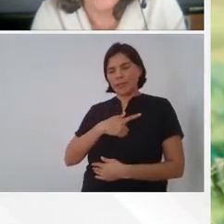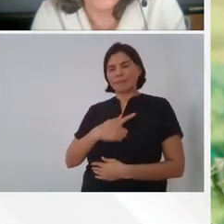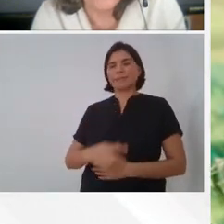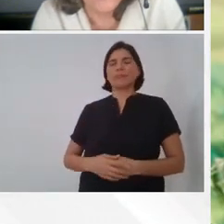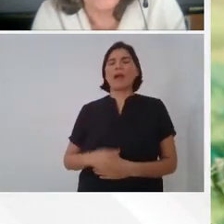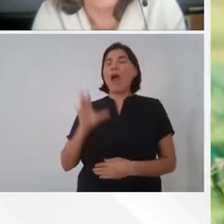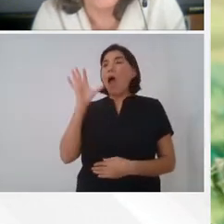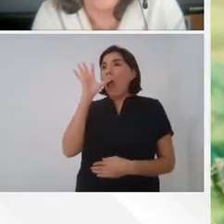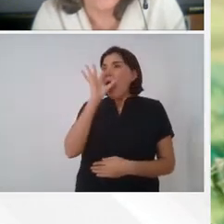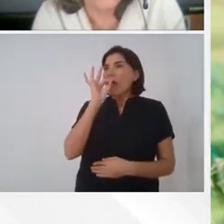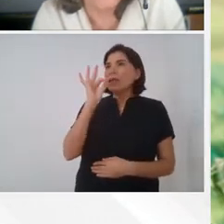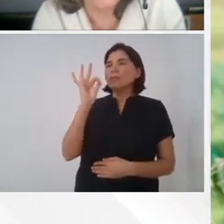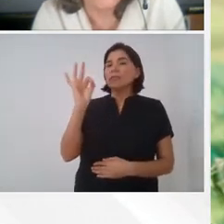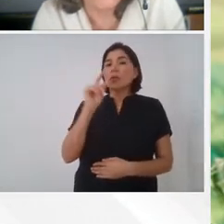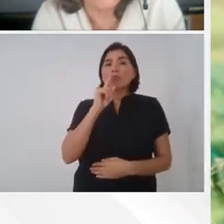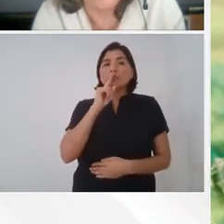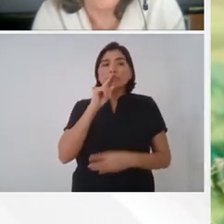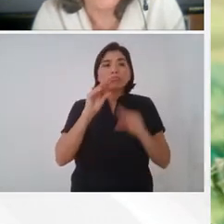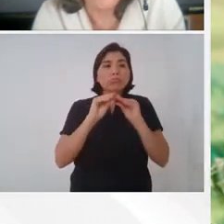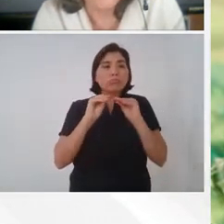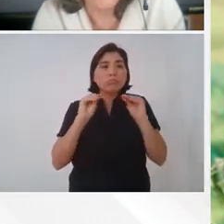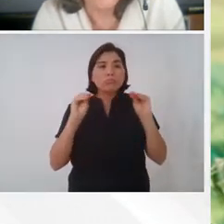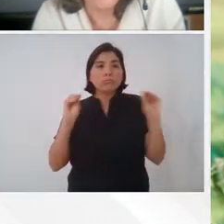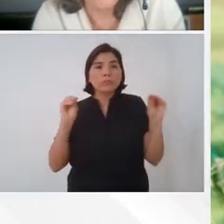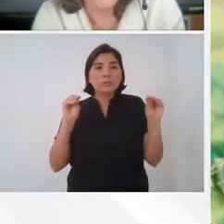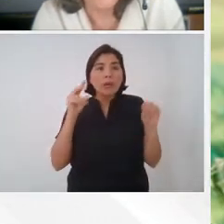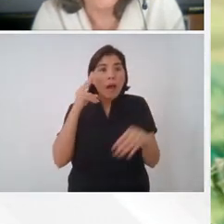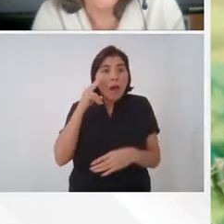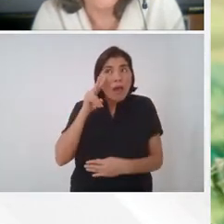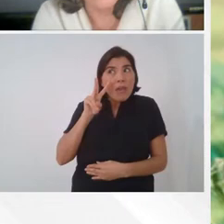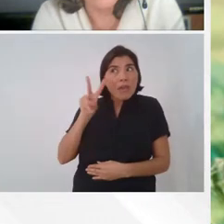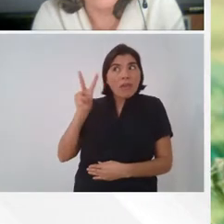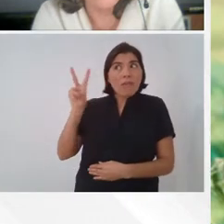observó por largo rato al principito.